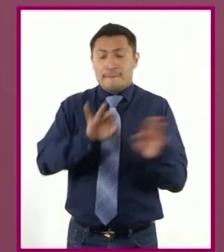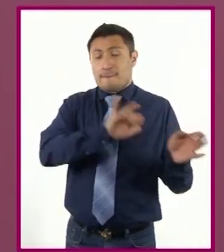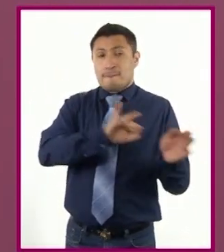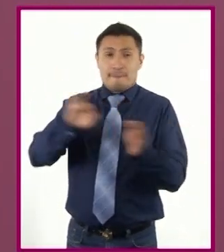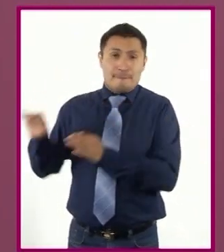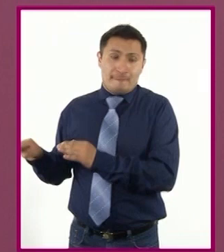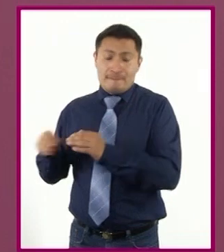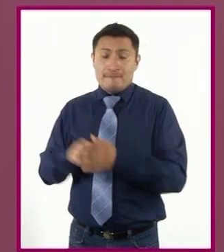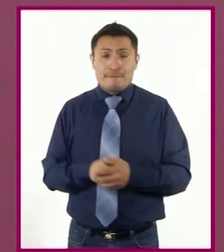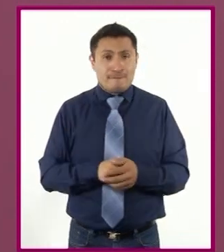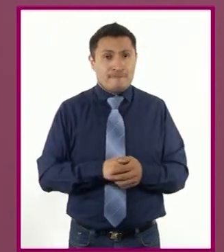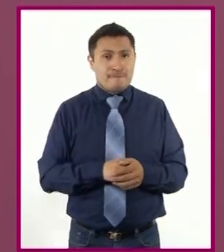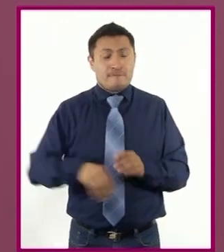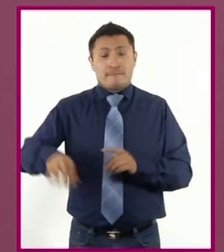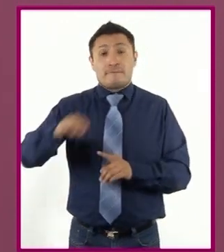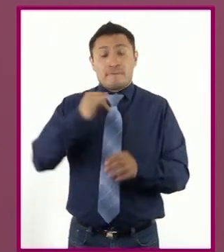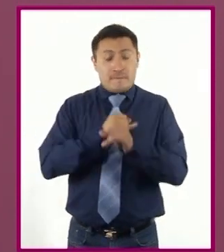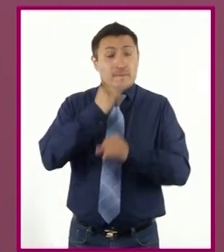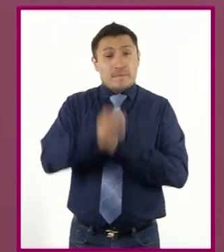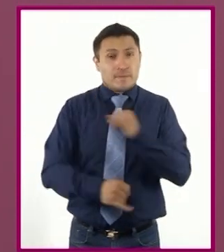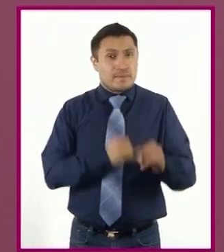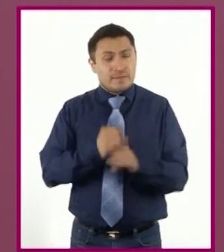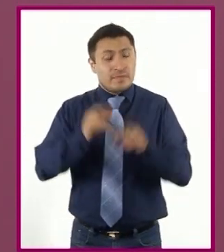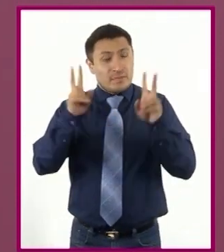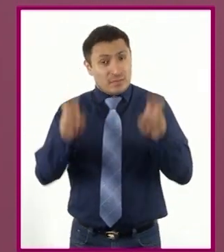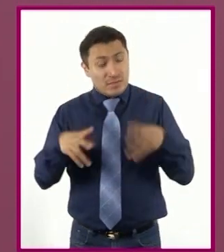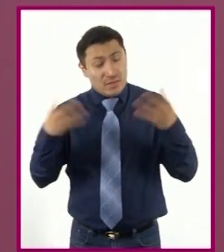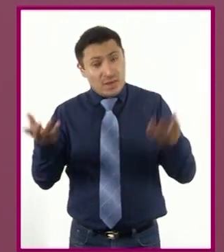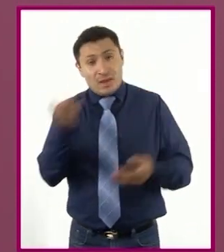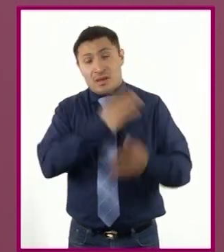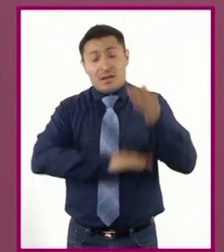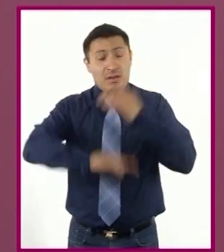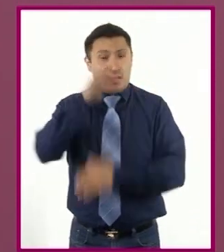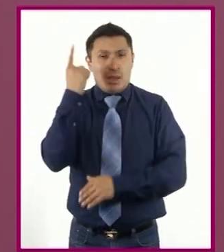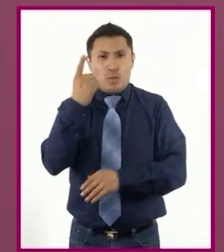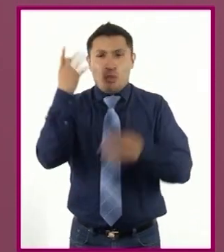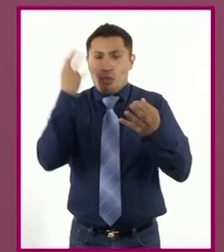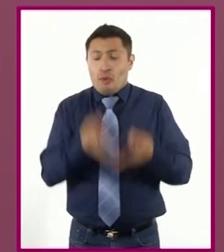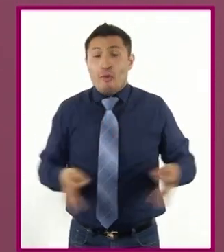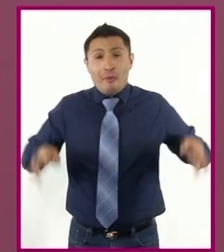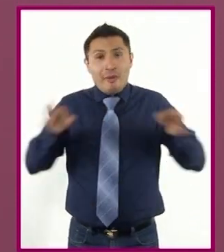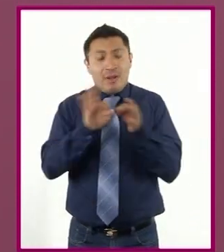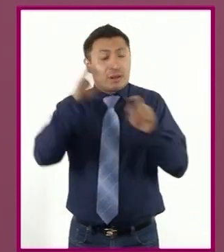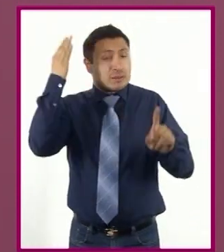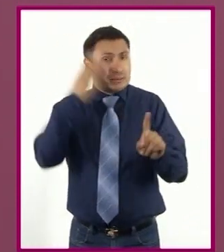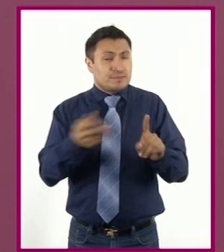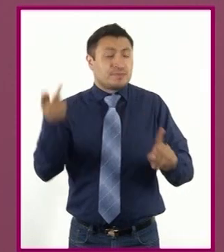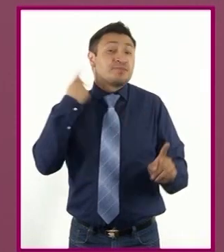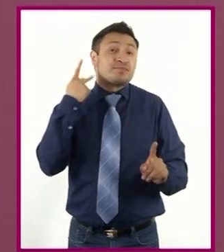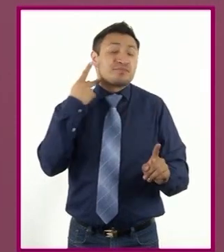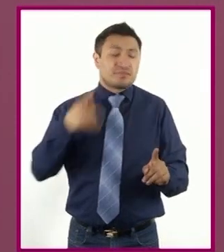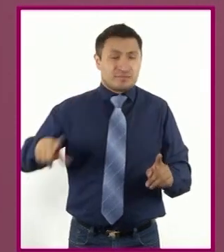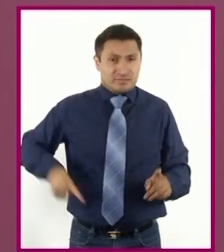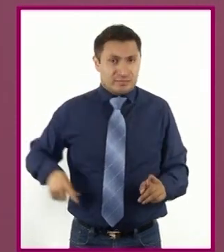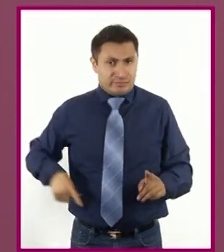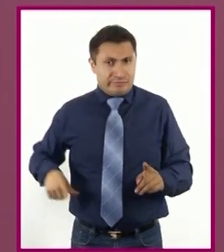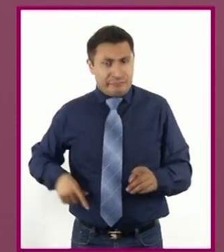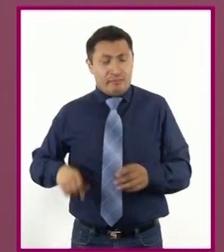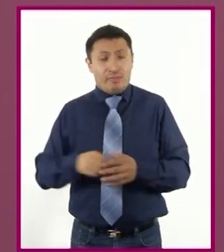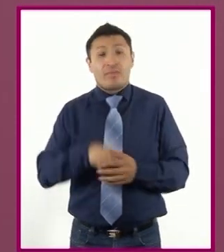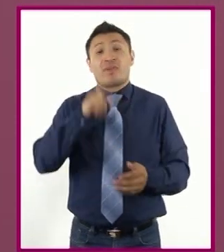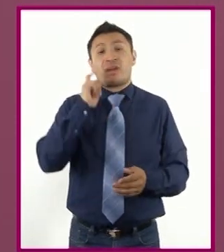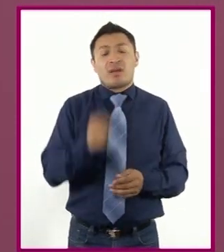lado. En el ámbito internacional, tuvo éxito uno de los principales objetivos políticos del imperio.